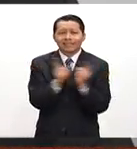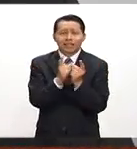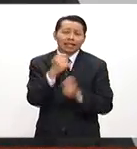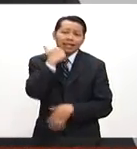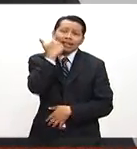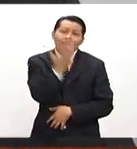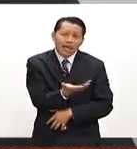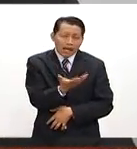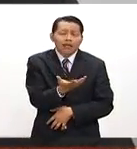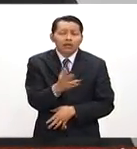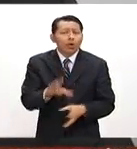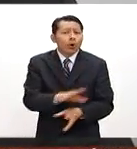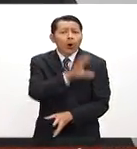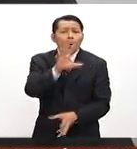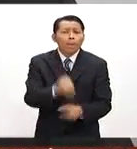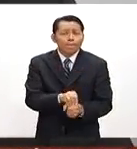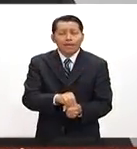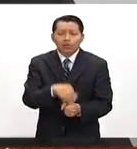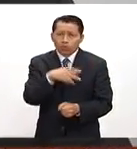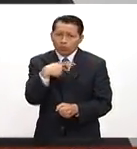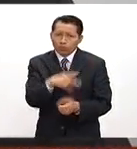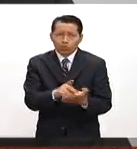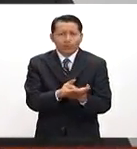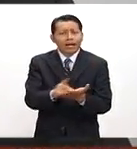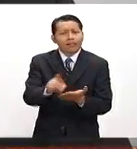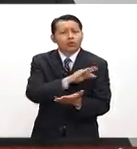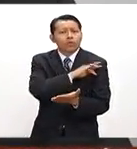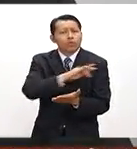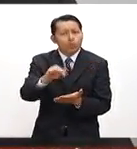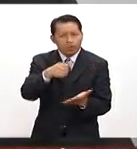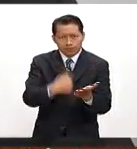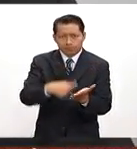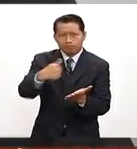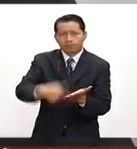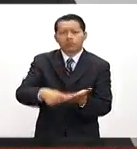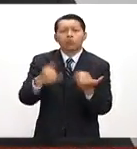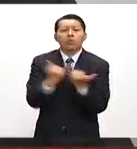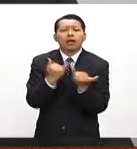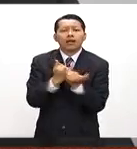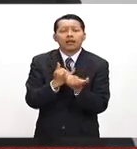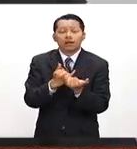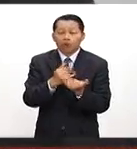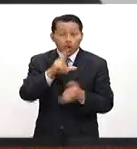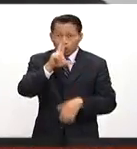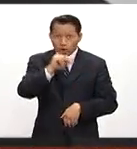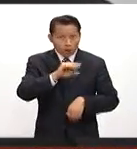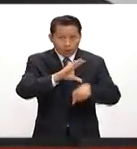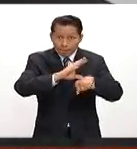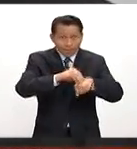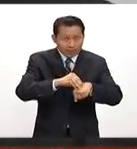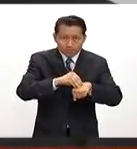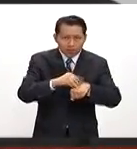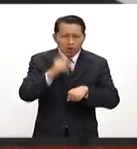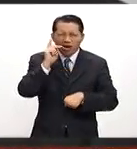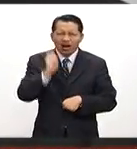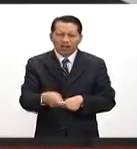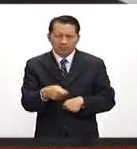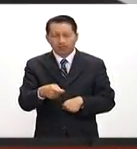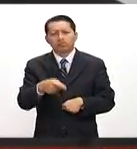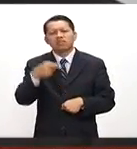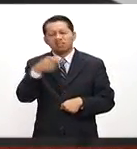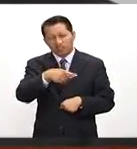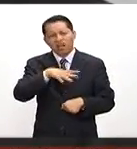ejercer a plenitud su derecho a contraer matrimonio y no se les permite, están siendo objeto